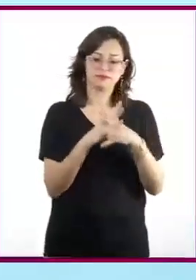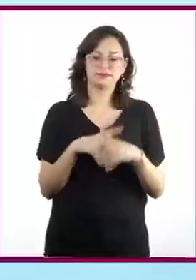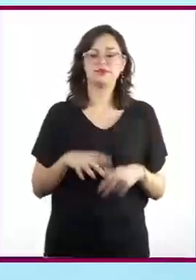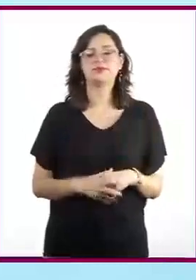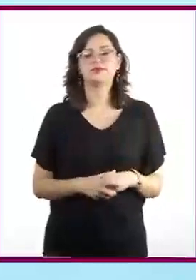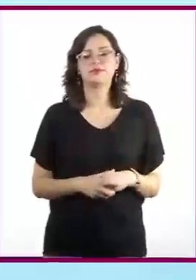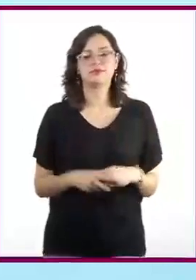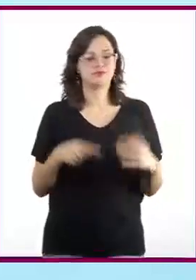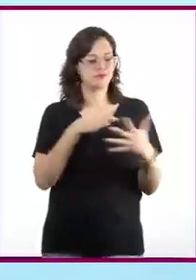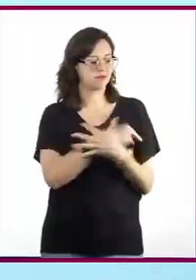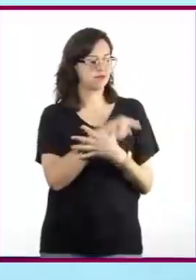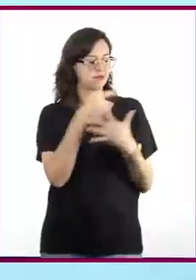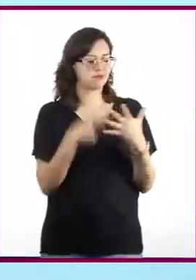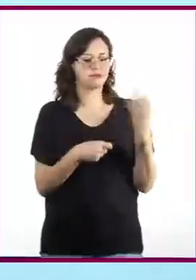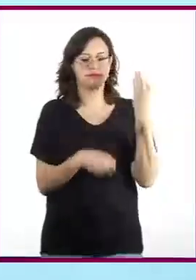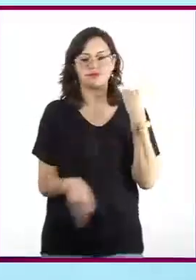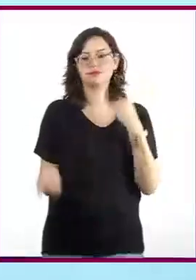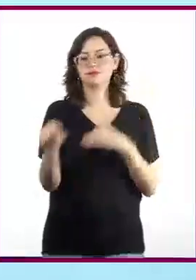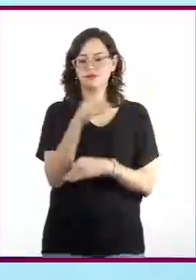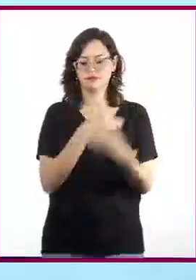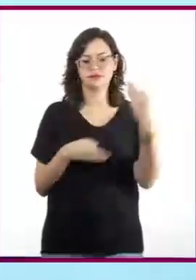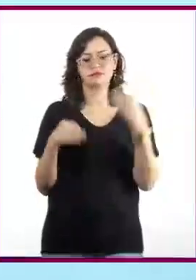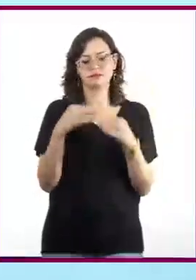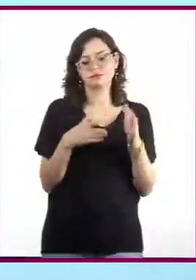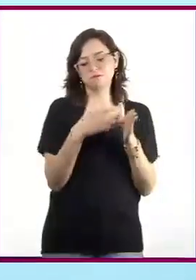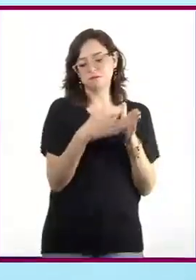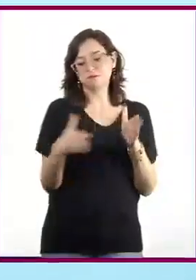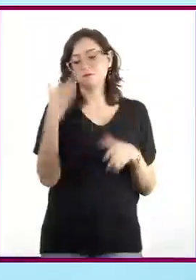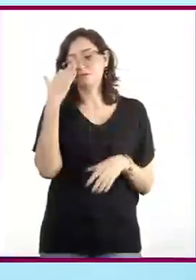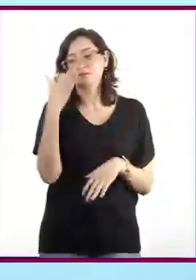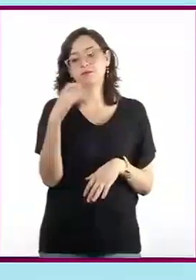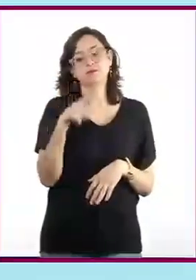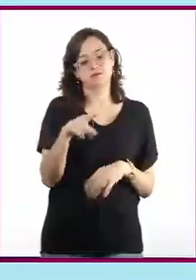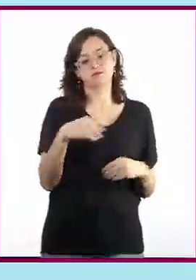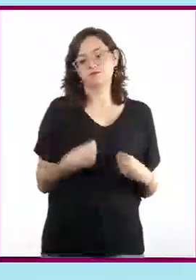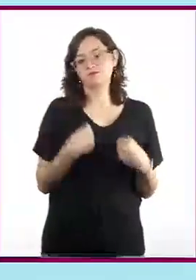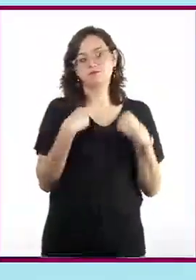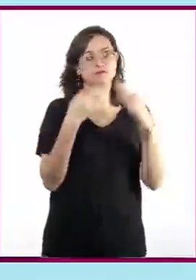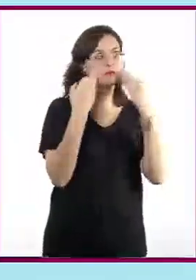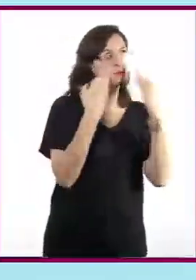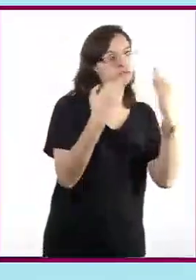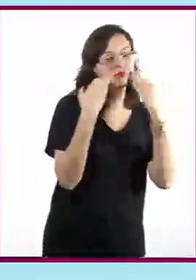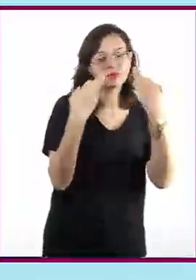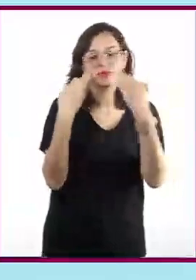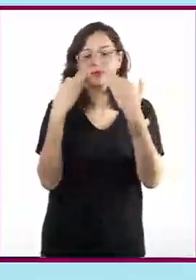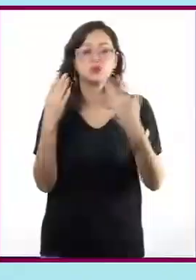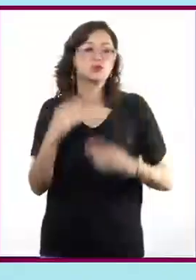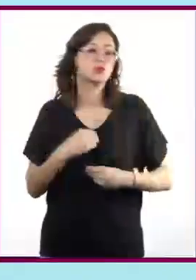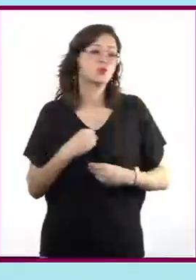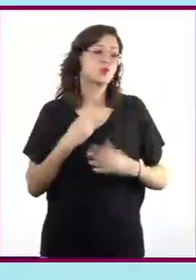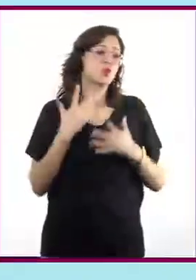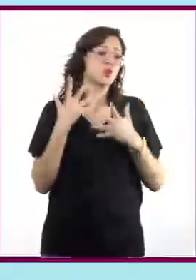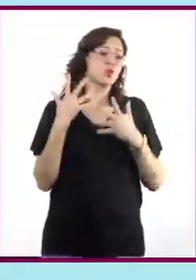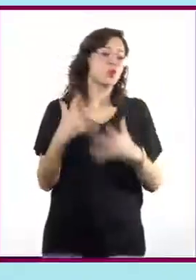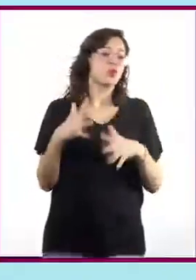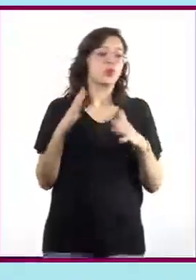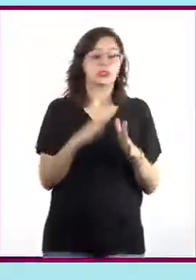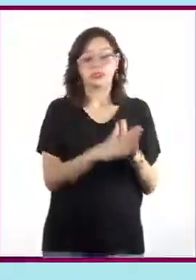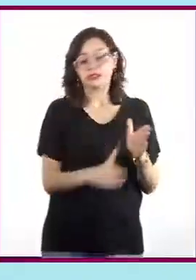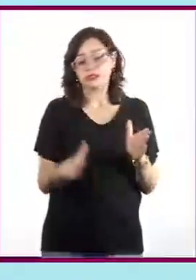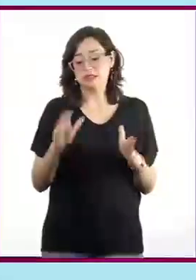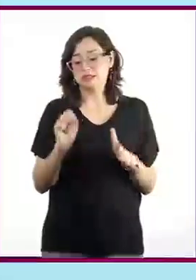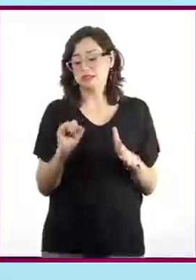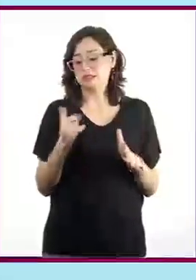tristeza. Todo eso influido por la época que le tocó vivir. Su poesía es de las más sobresalientes del siglo